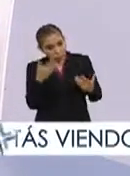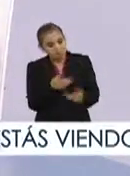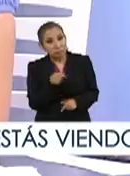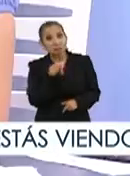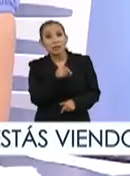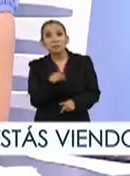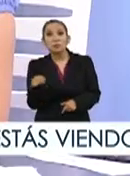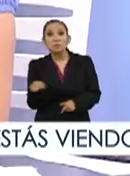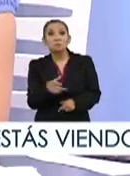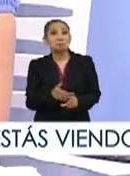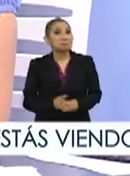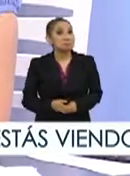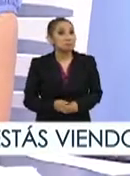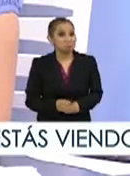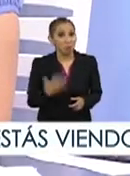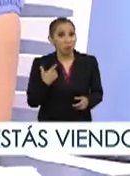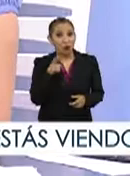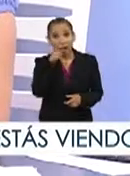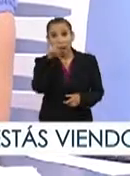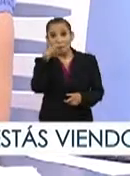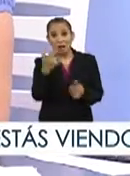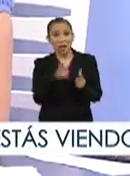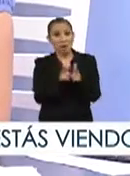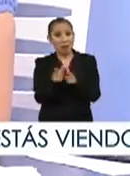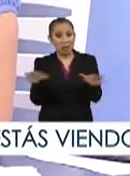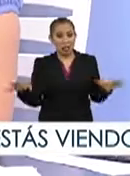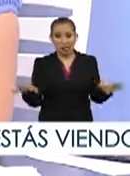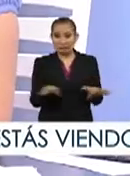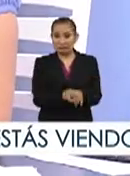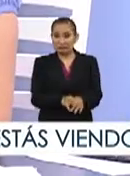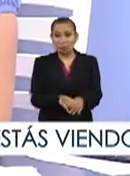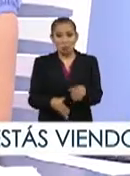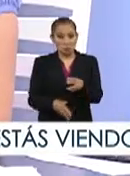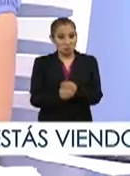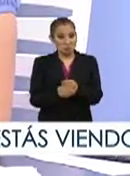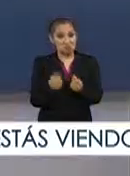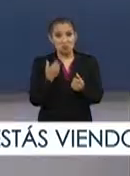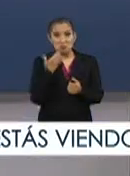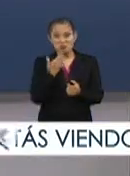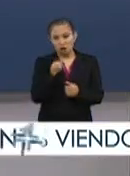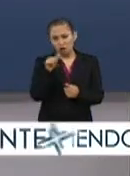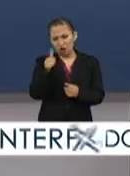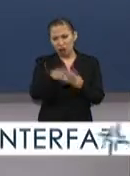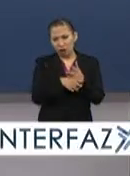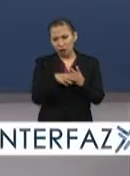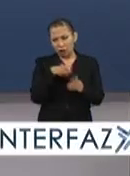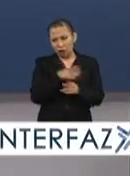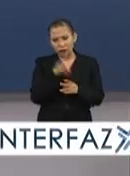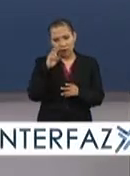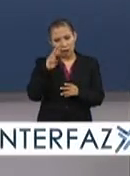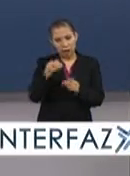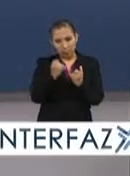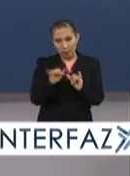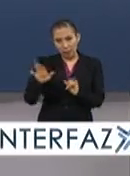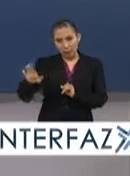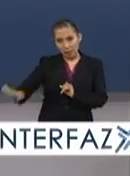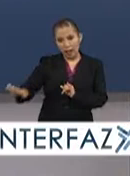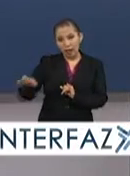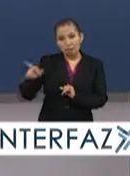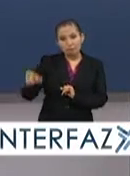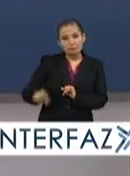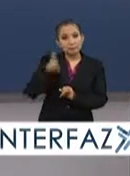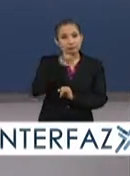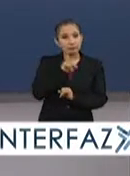que es lo mismo. Son almas gemelas. Son almas gemelas, se complementaban. Otra parte que hizo de manera independiente fue